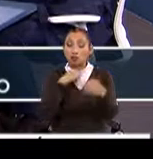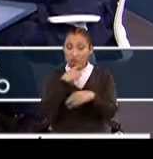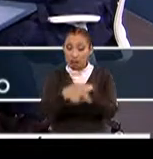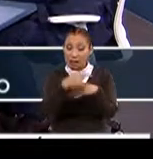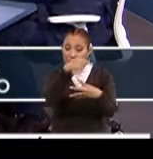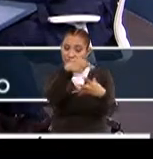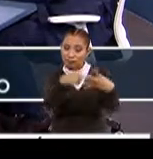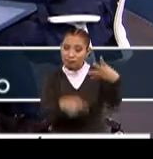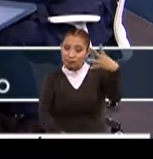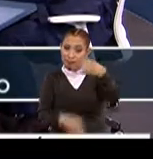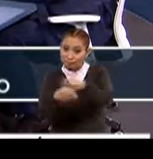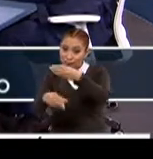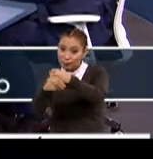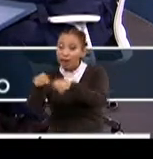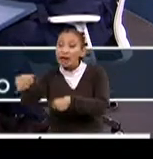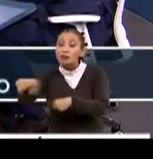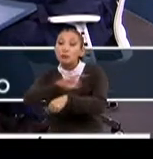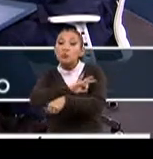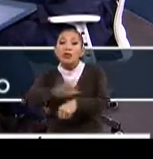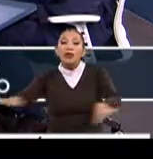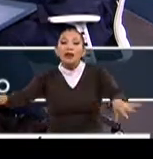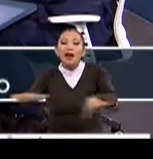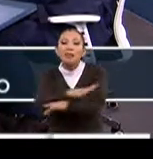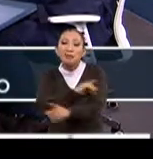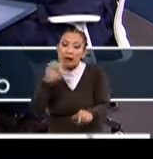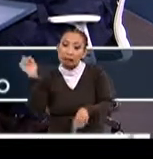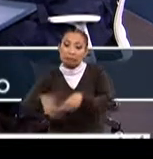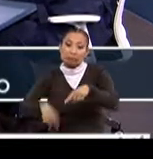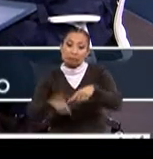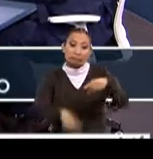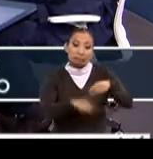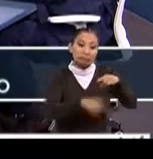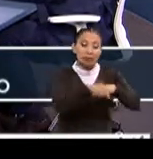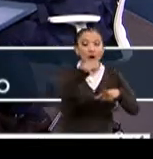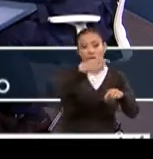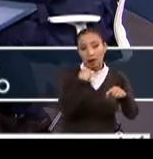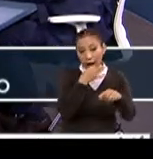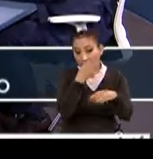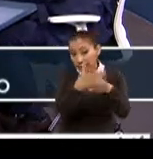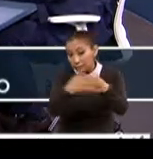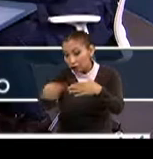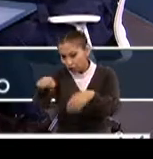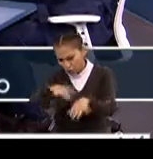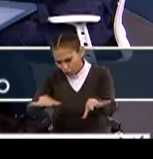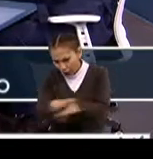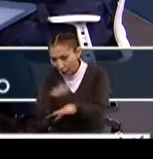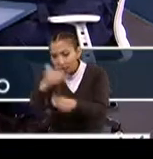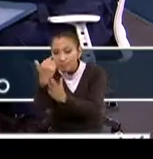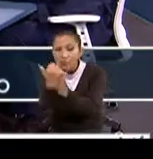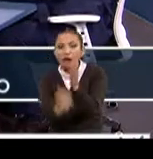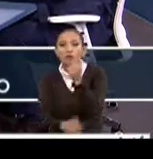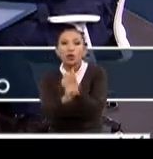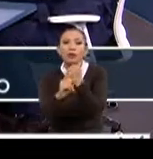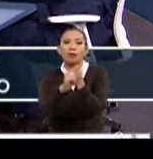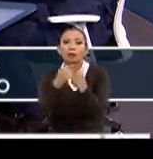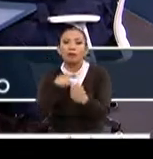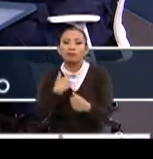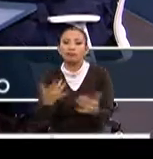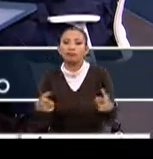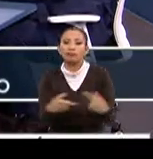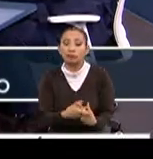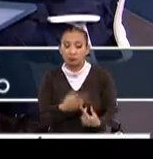riesgo que nosotros podemos modificar en nosotros mismos o educar a la población para que los modifique y disminuir la carga de la